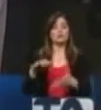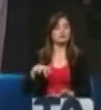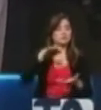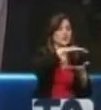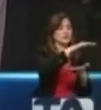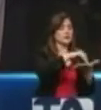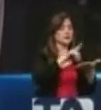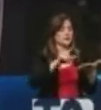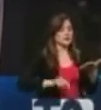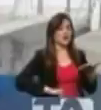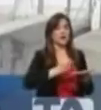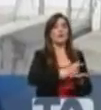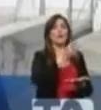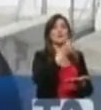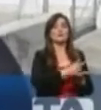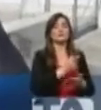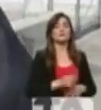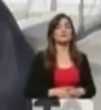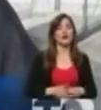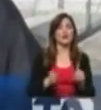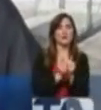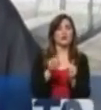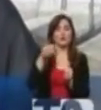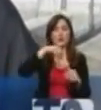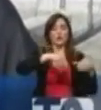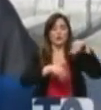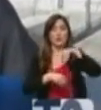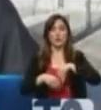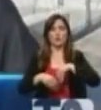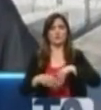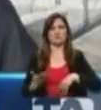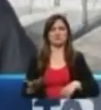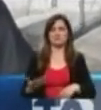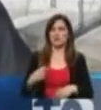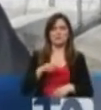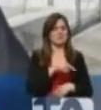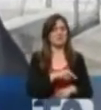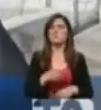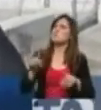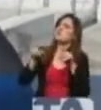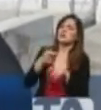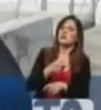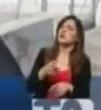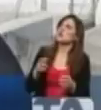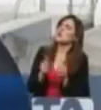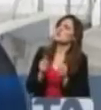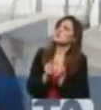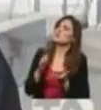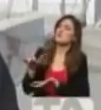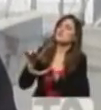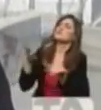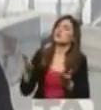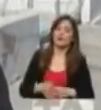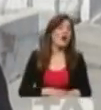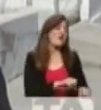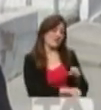centro de salud de Guamaní. Los equipos de laboratorio, engañándonos, dijeron que se los llevan porque estaban dañados, pero